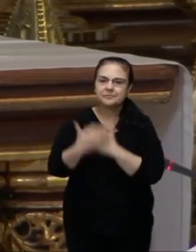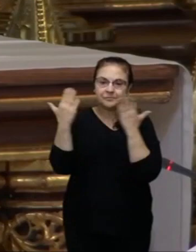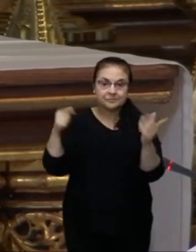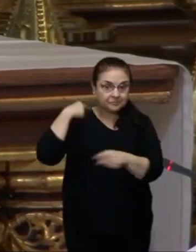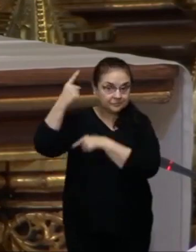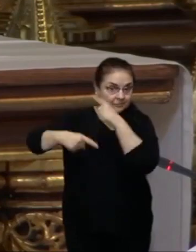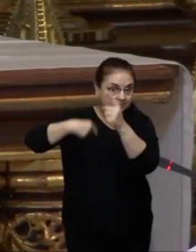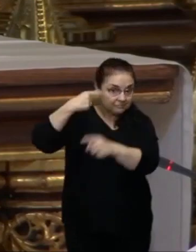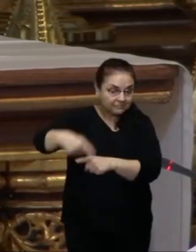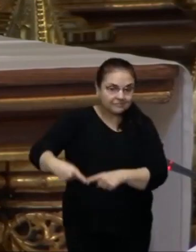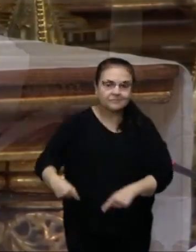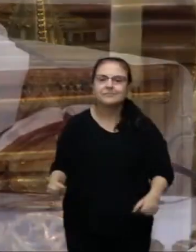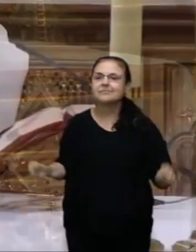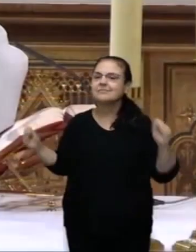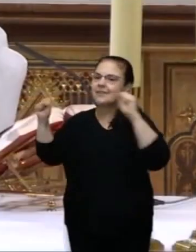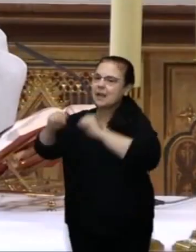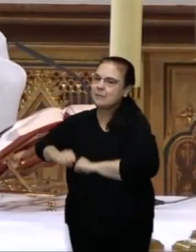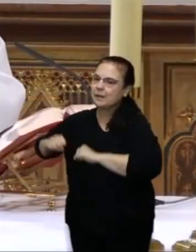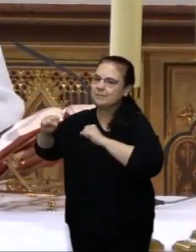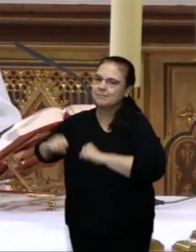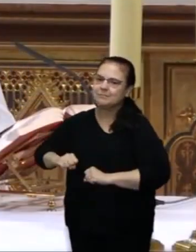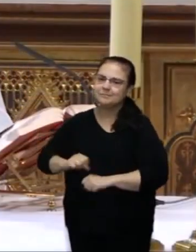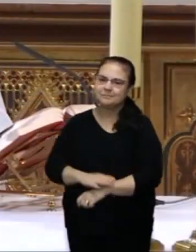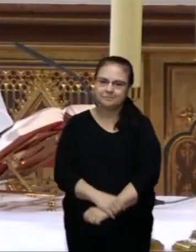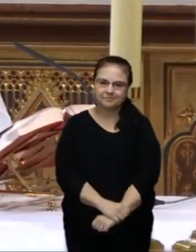por los siglos de los siglos.